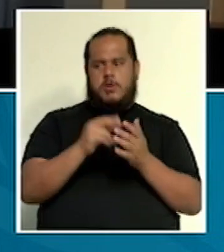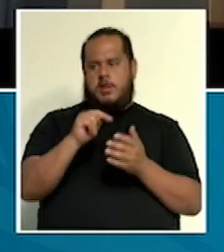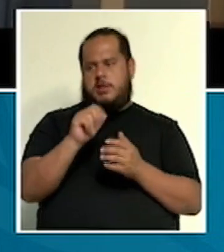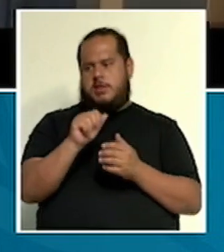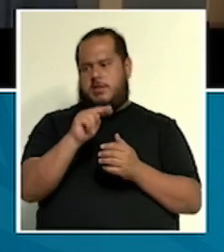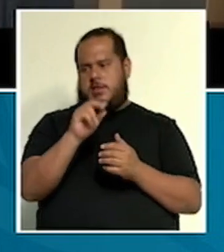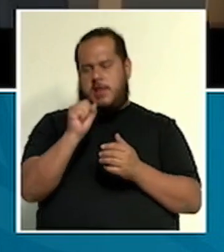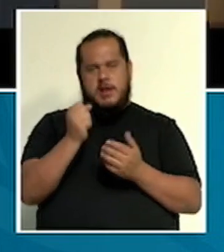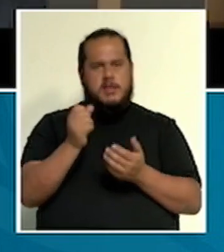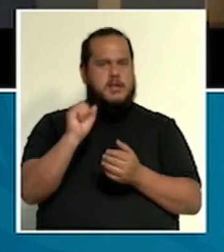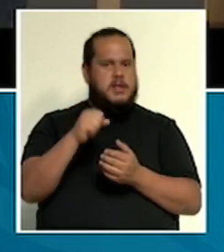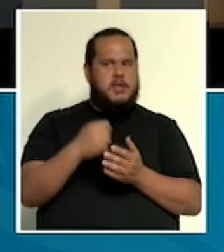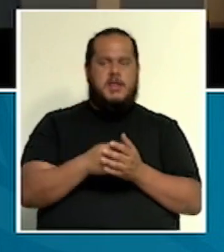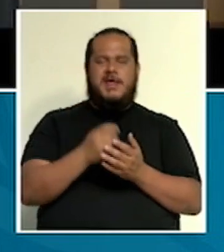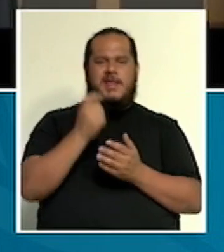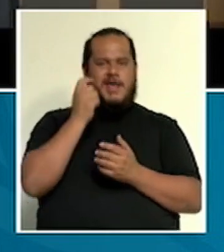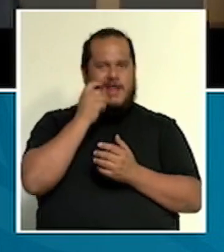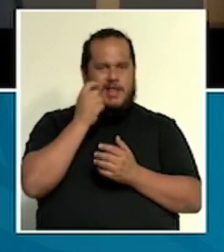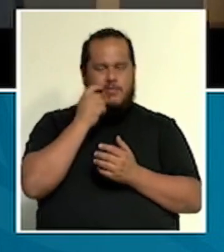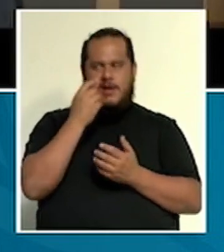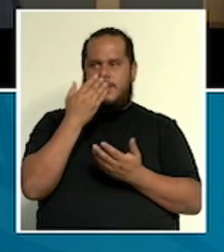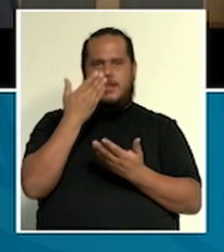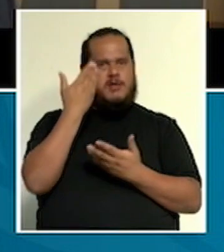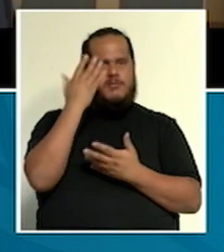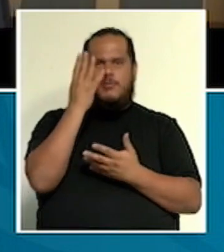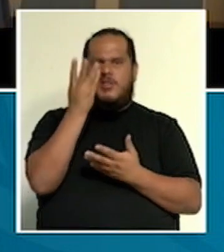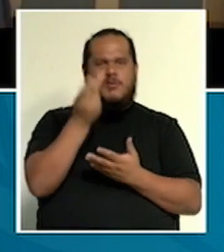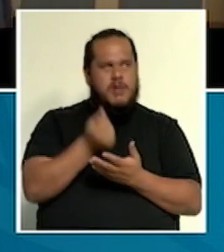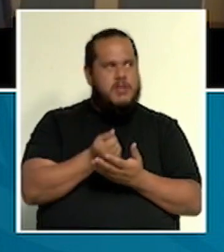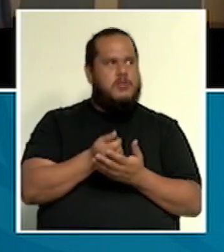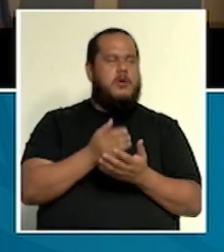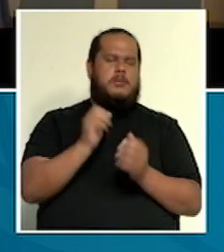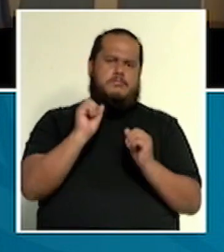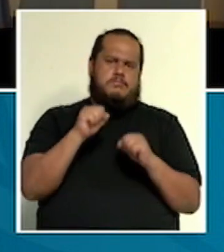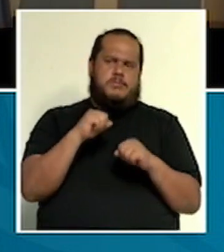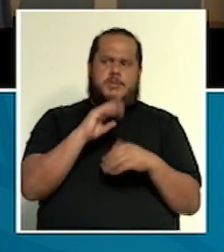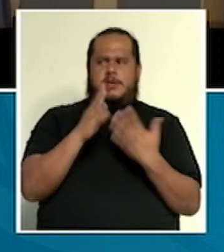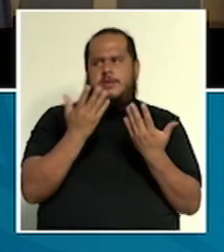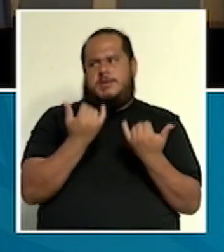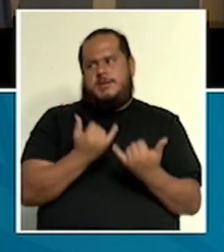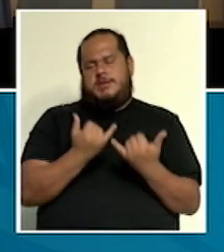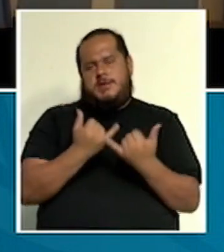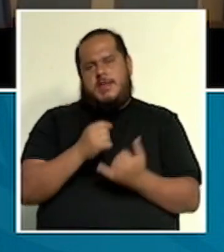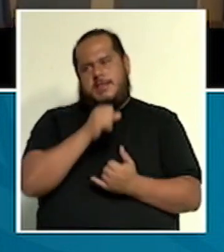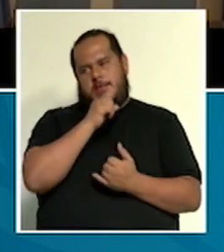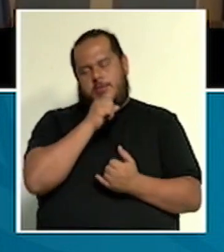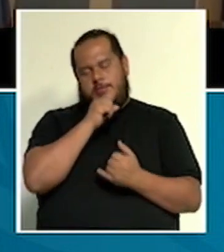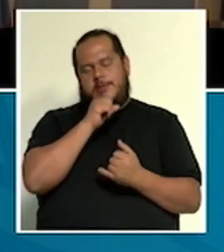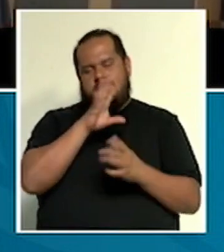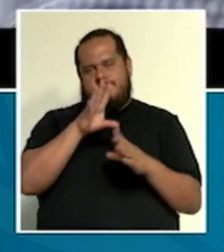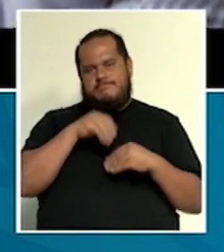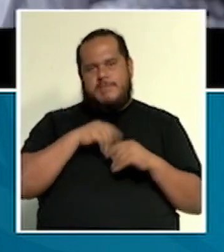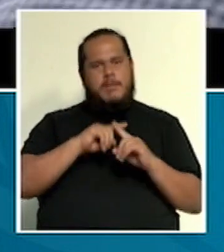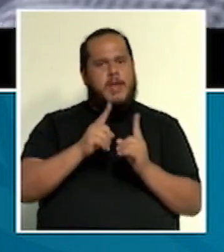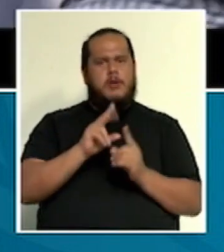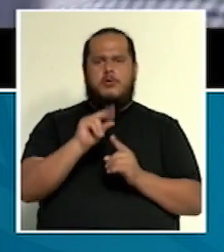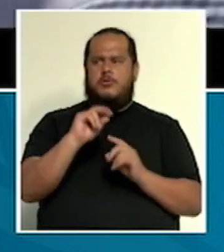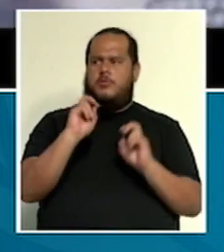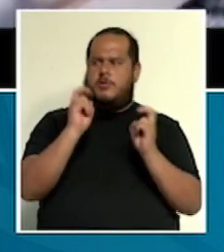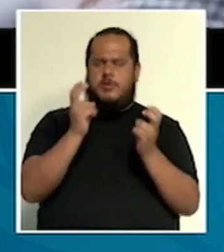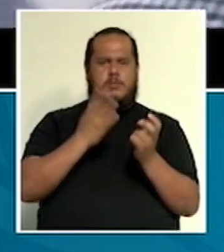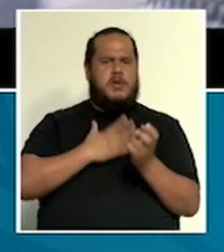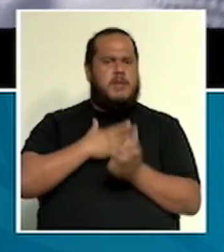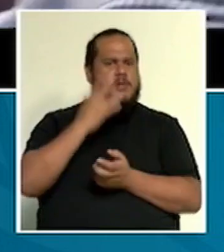sí, que las muelas, que no sé cuánto, que bueno, sí estamos viejos, hay que asumirlo, pero no es un tema que